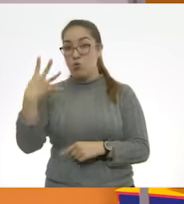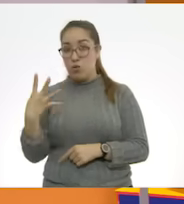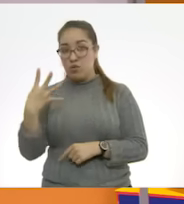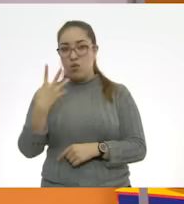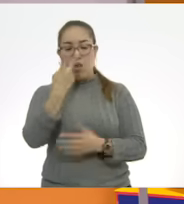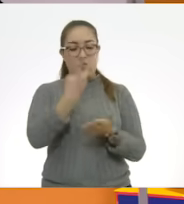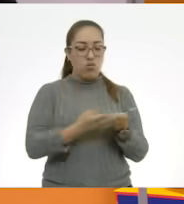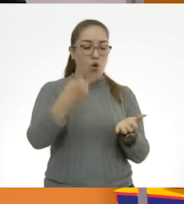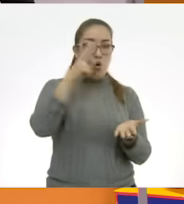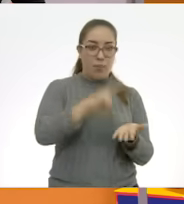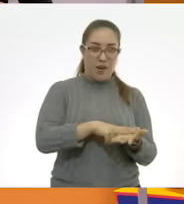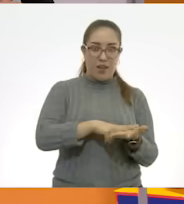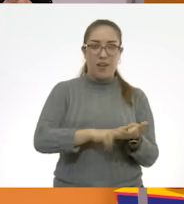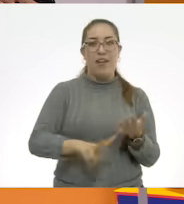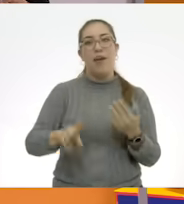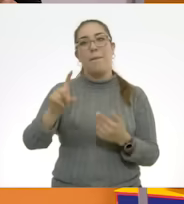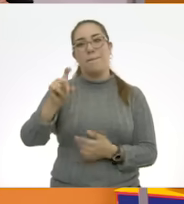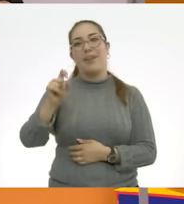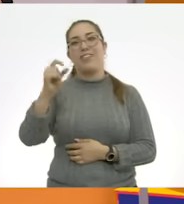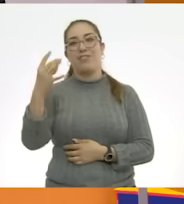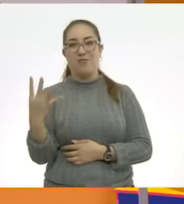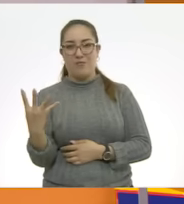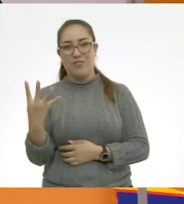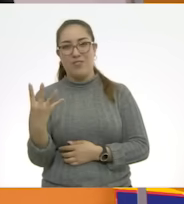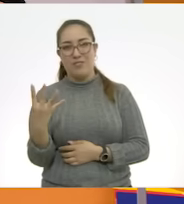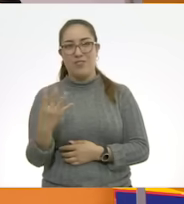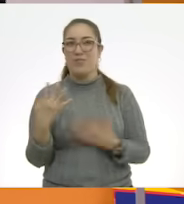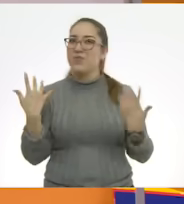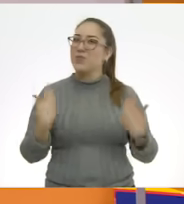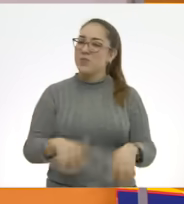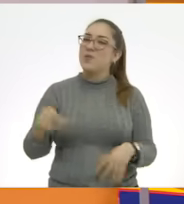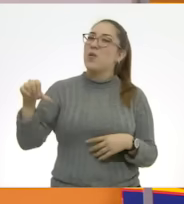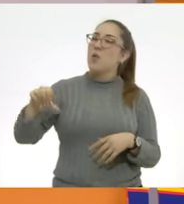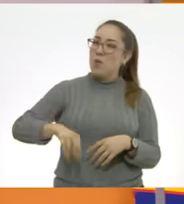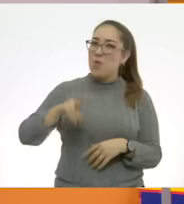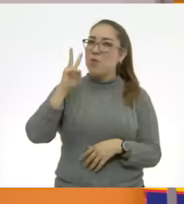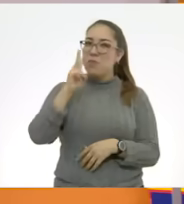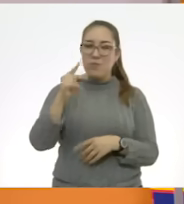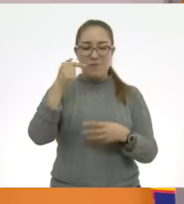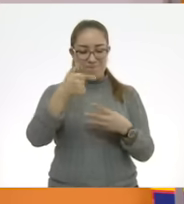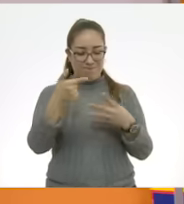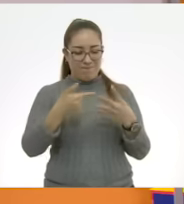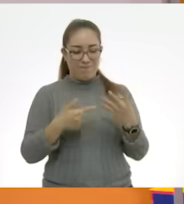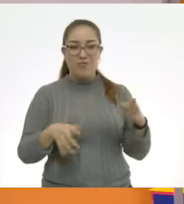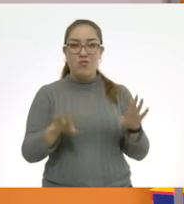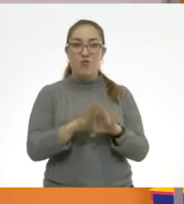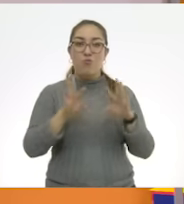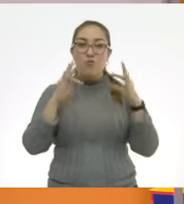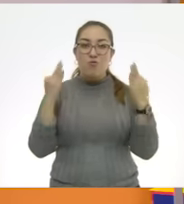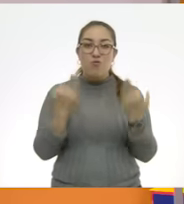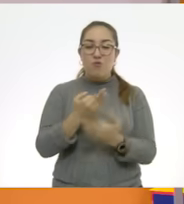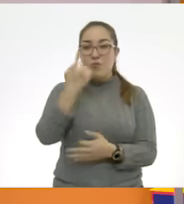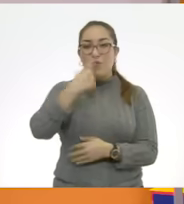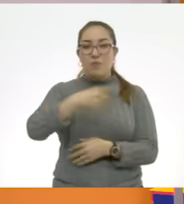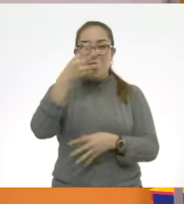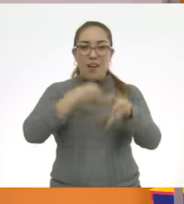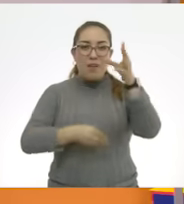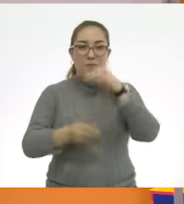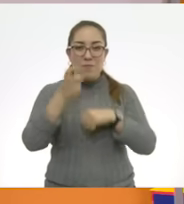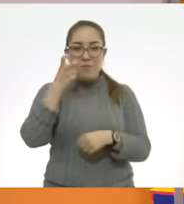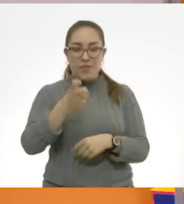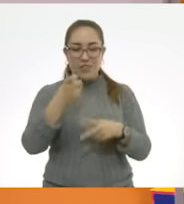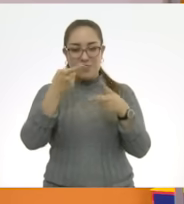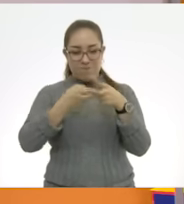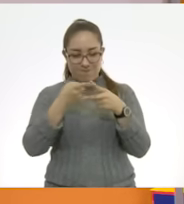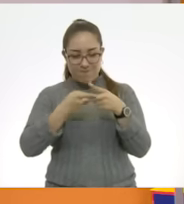12 más 12, 24. Hoy vimos bastantes estrategias para irnos aprendiendo poco a poco las tablas de multiplicar. No